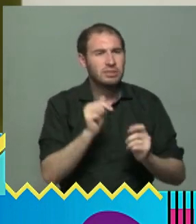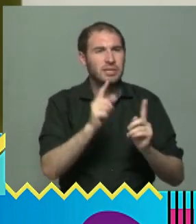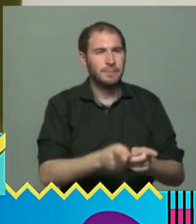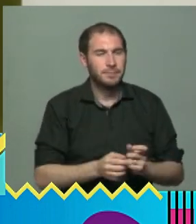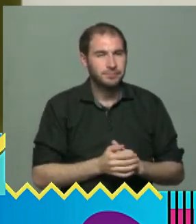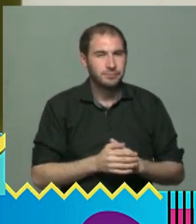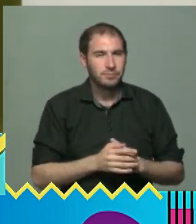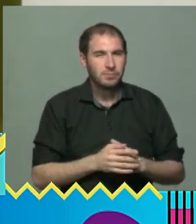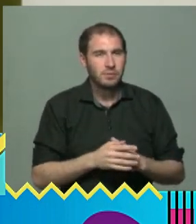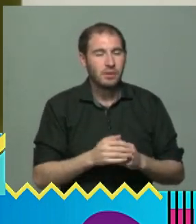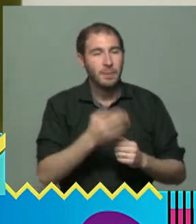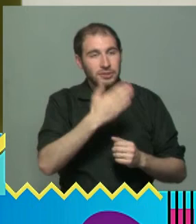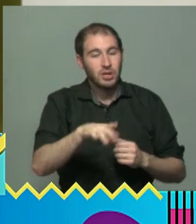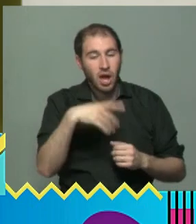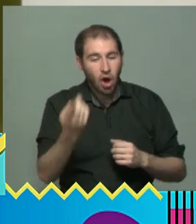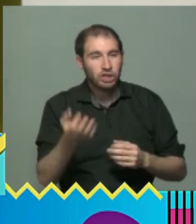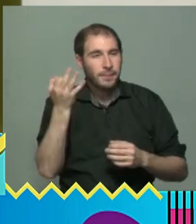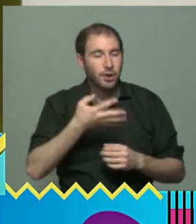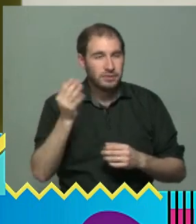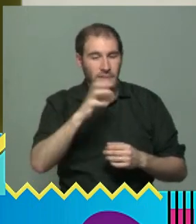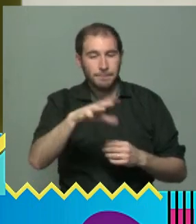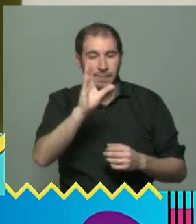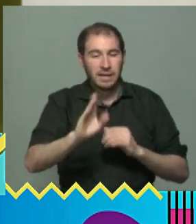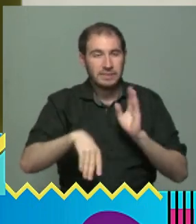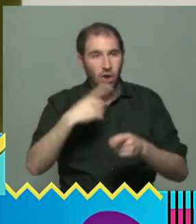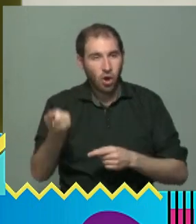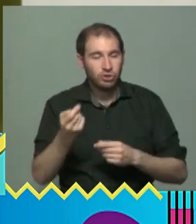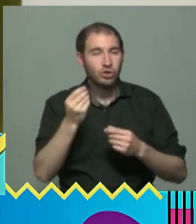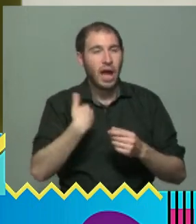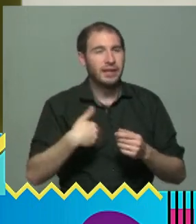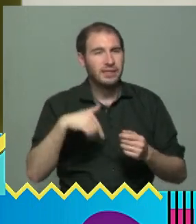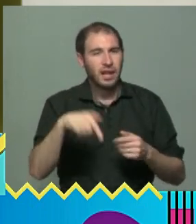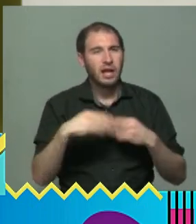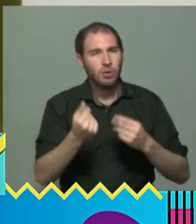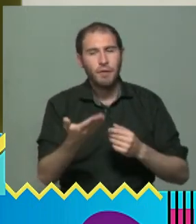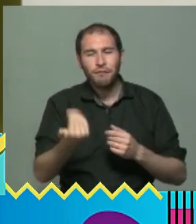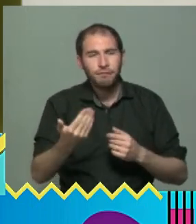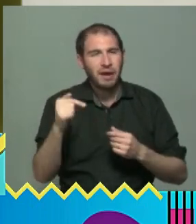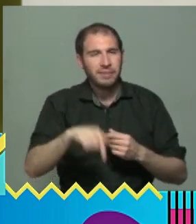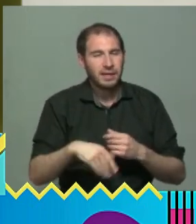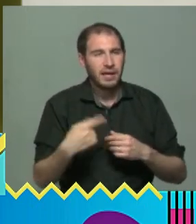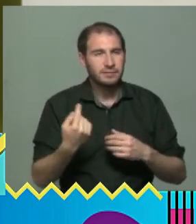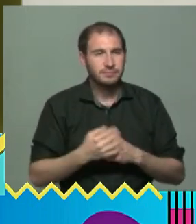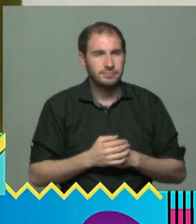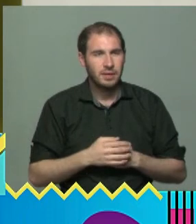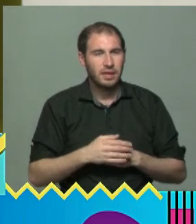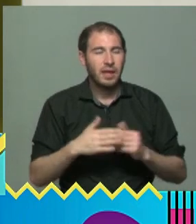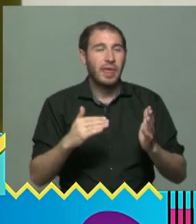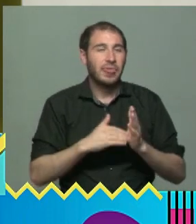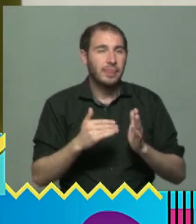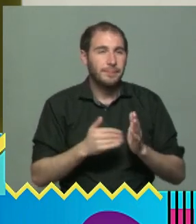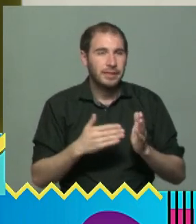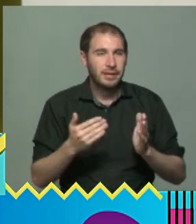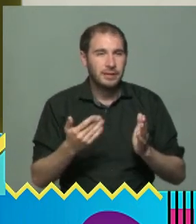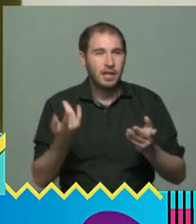también con otras personas profesionales de otros países. ¿Cómo está Argentina y qué falta todavía en función de